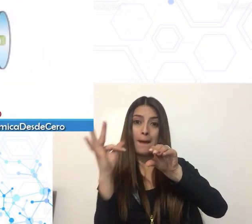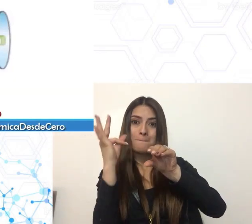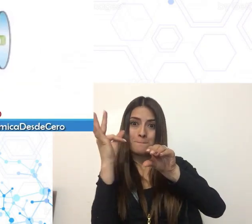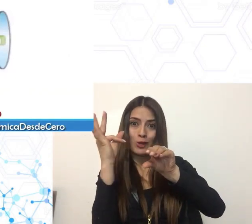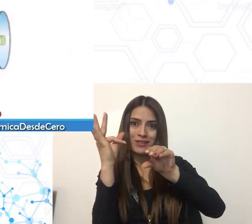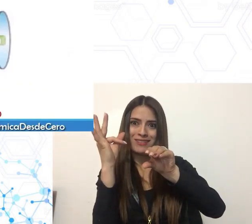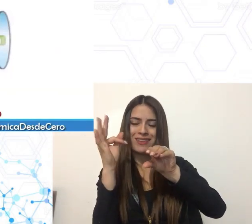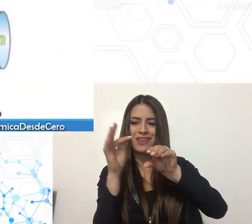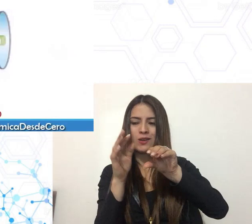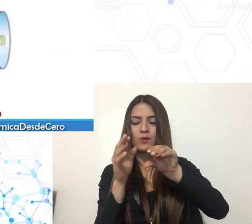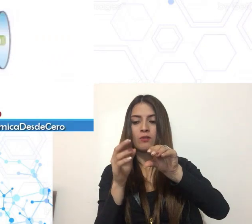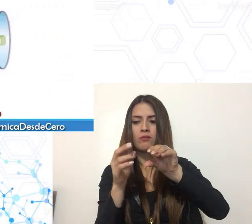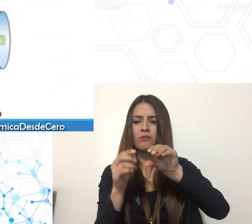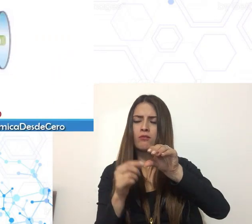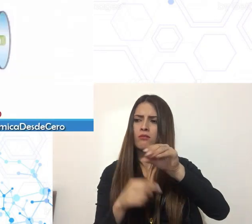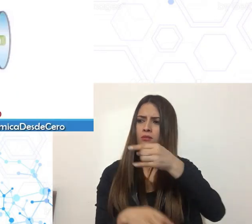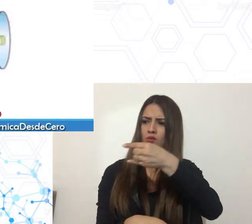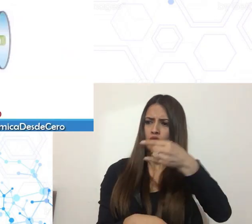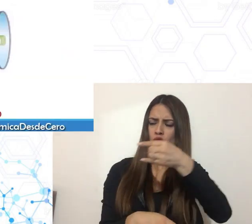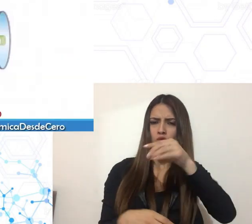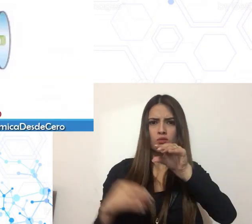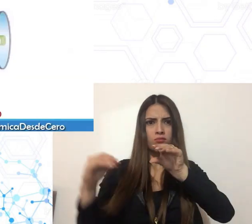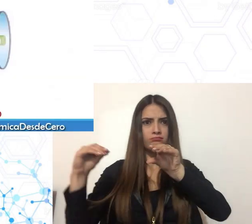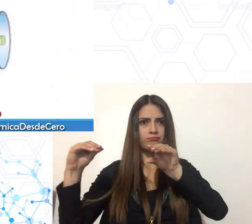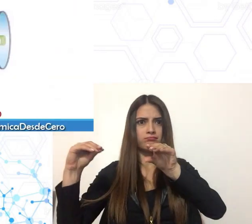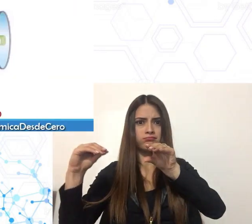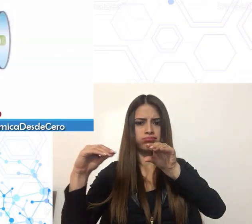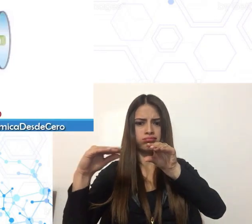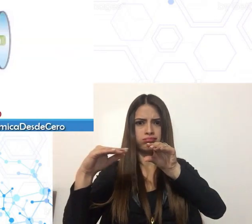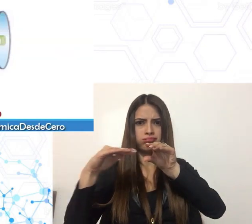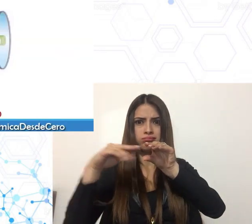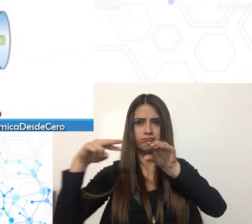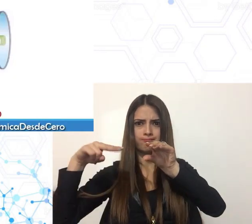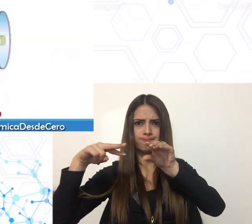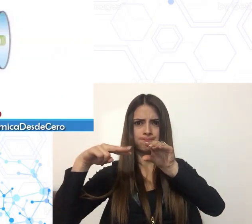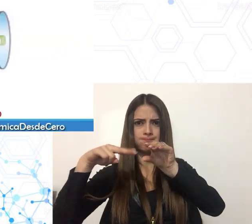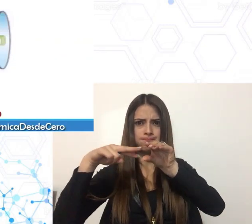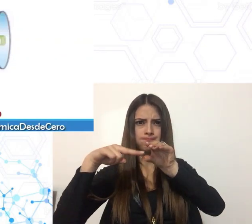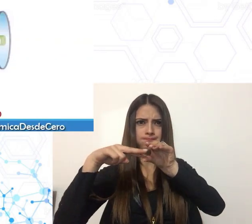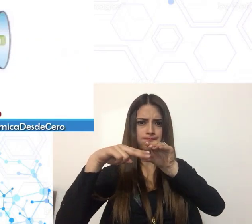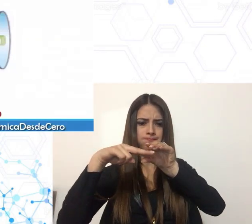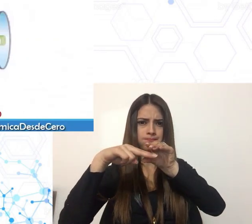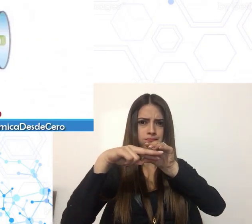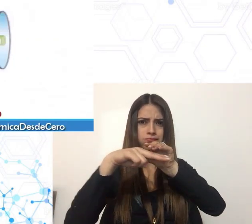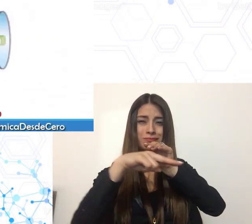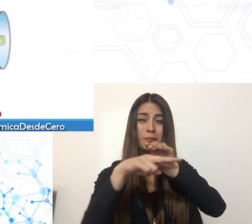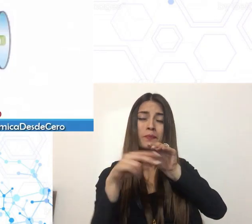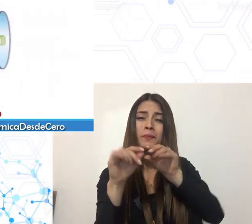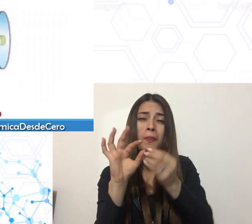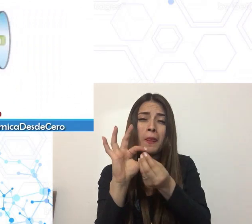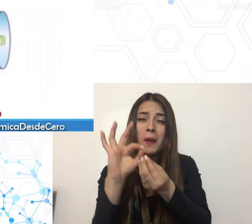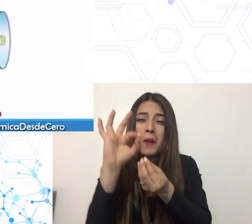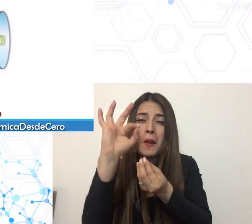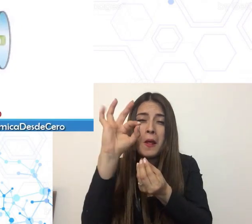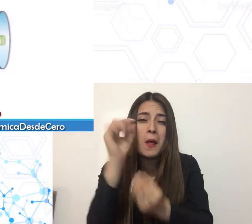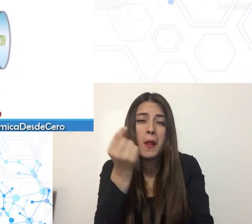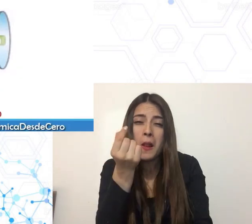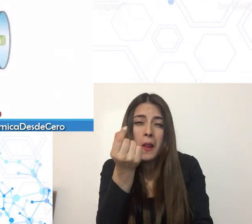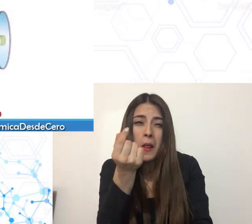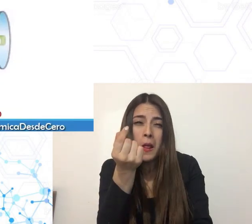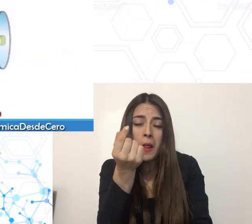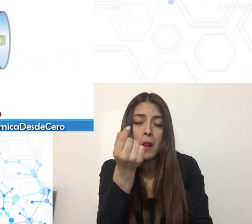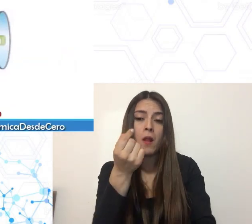eran atraídas por el ánodo positivo, sino que salían aquí, atravesaban ese